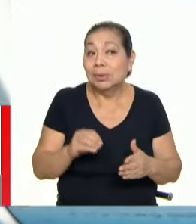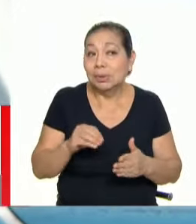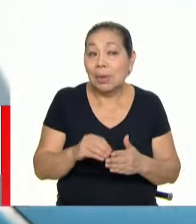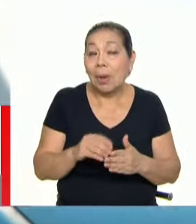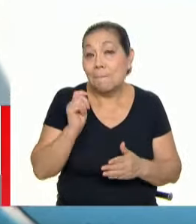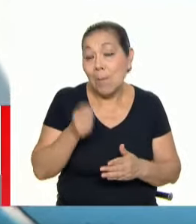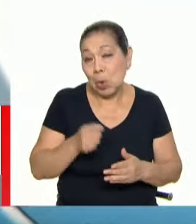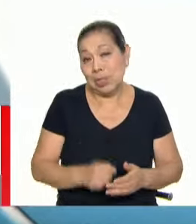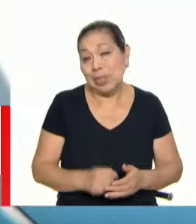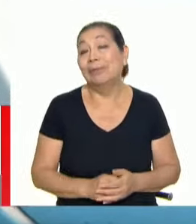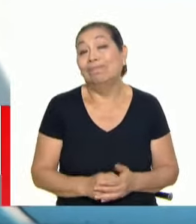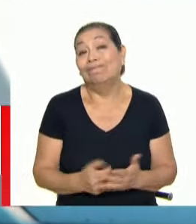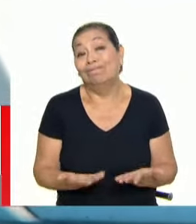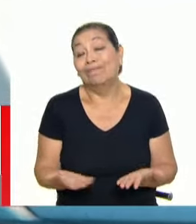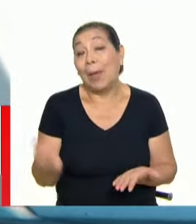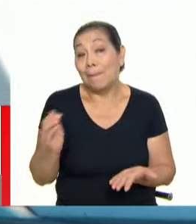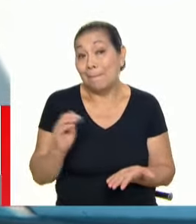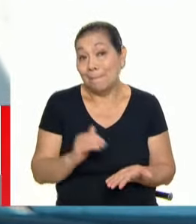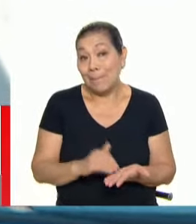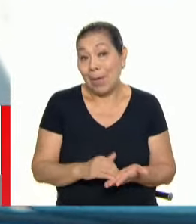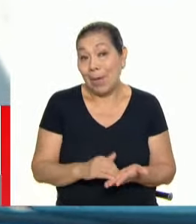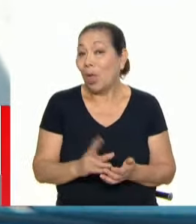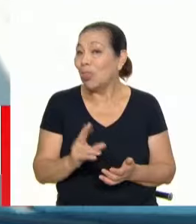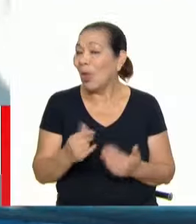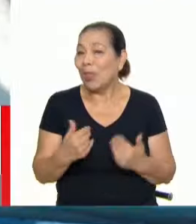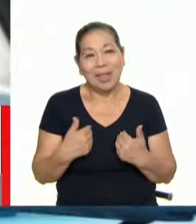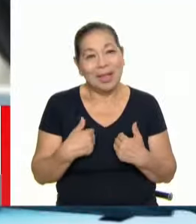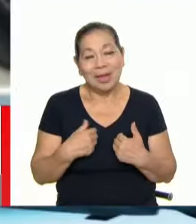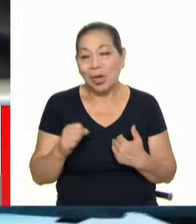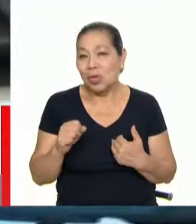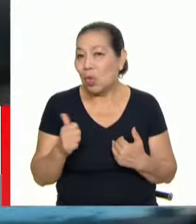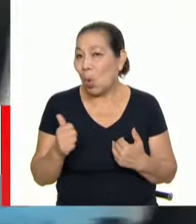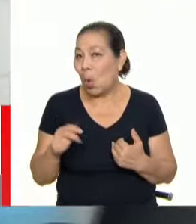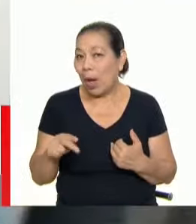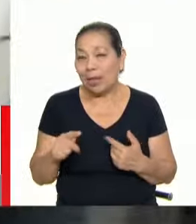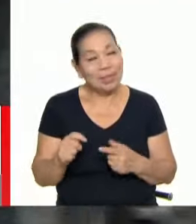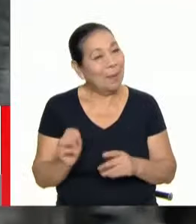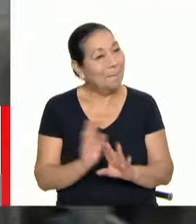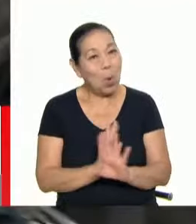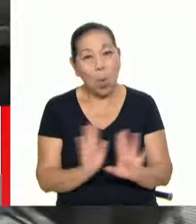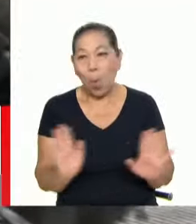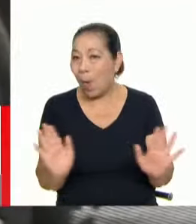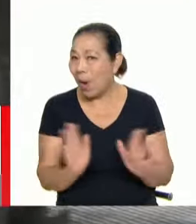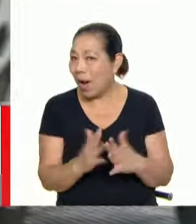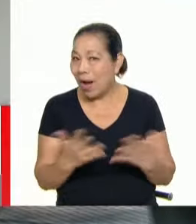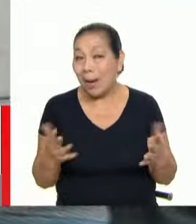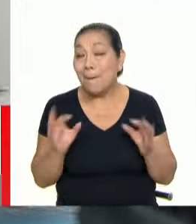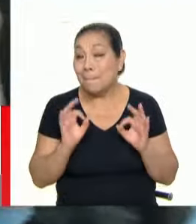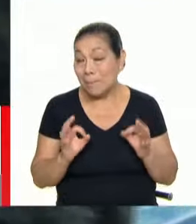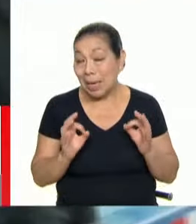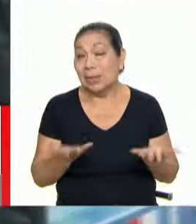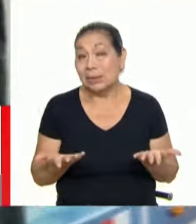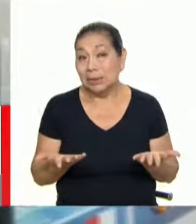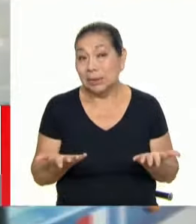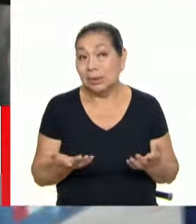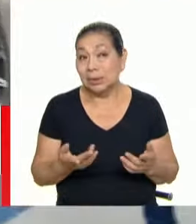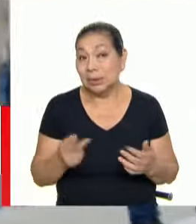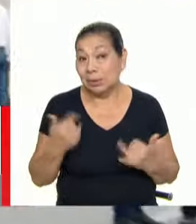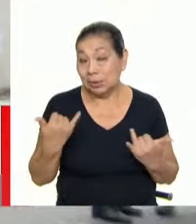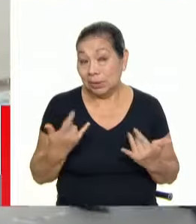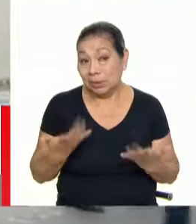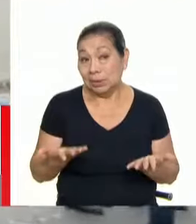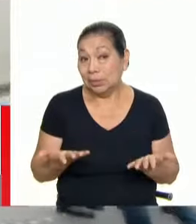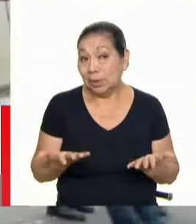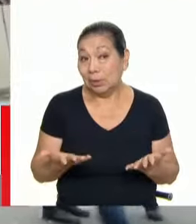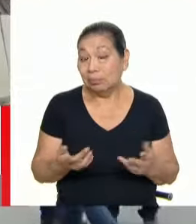de la multa correspondiente. Adicionalmente, el vehículo no cuenta con SOAT vigente. En ese sentido, es un riesgo el hecho de que un vehículo en estas